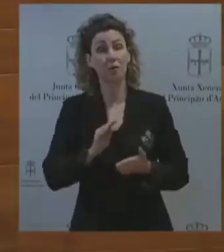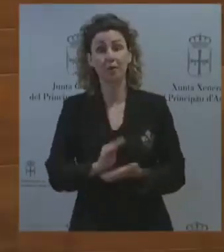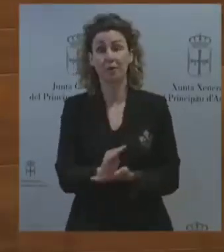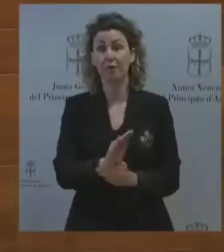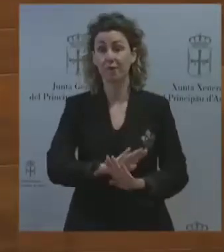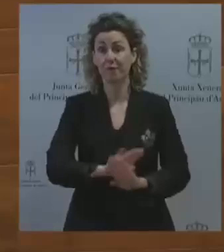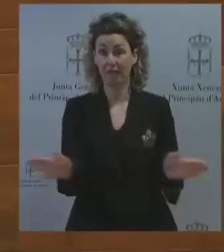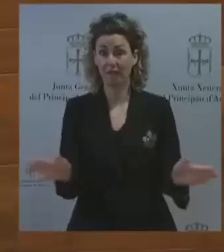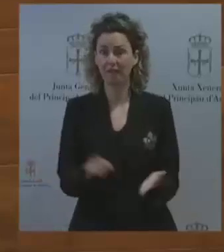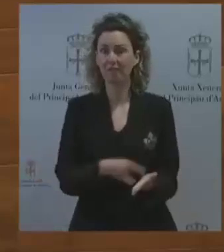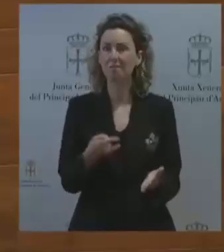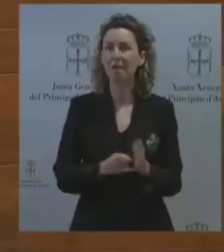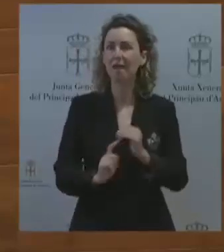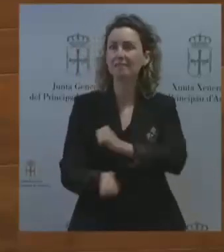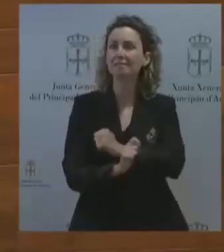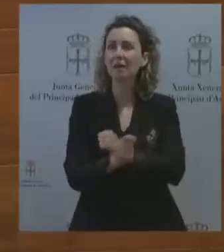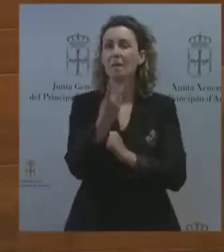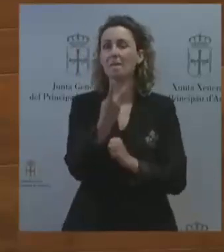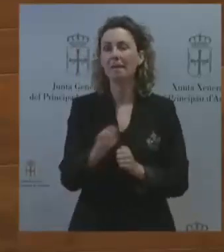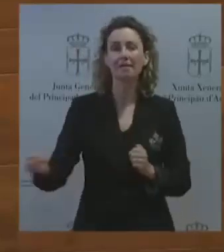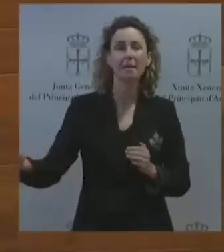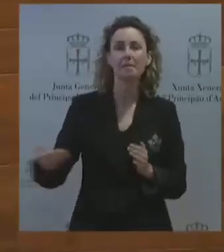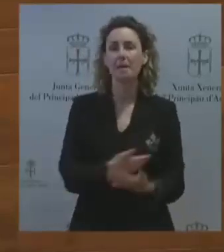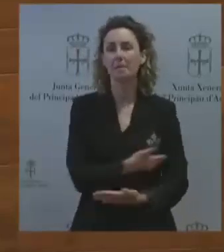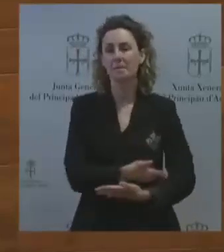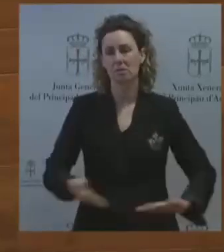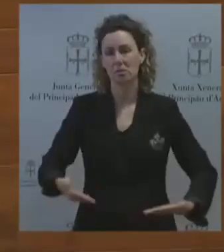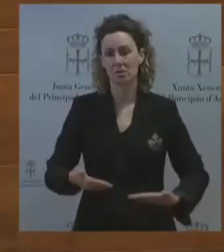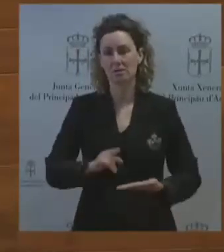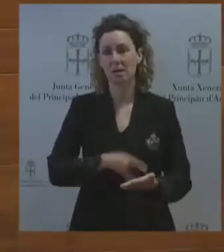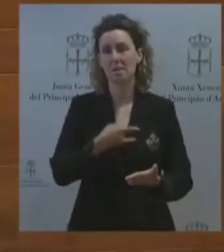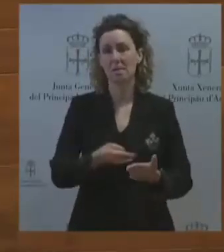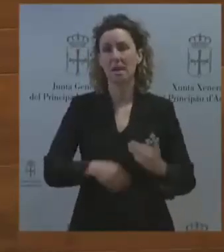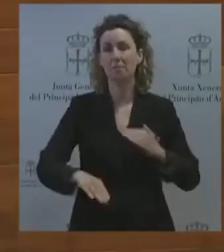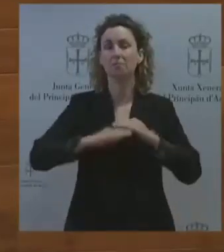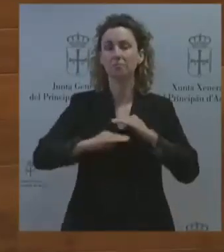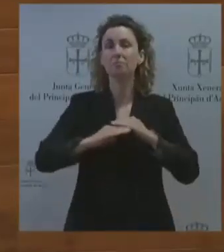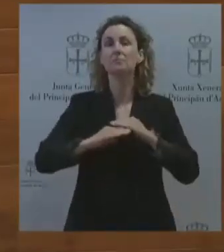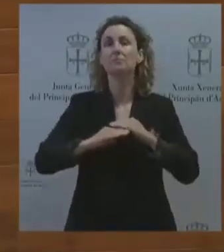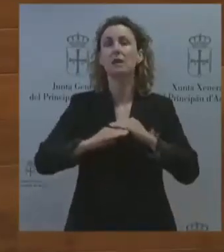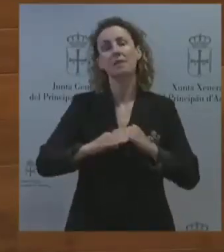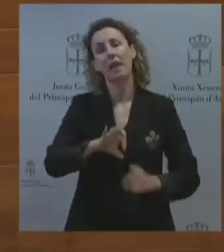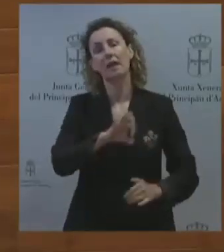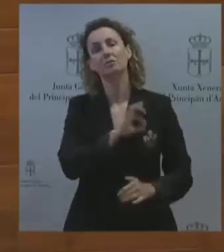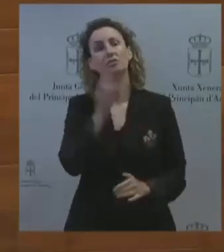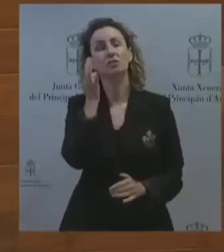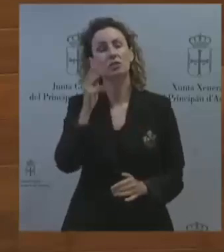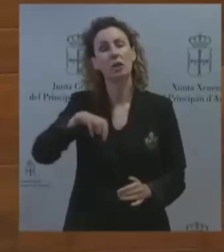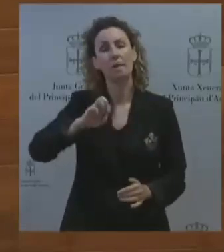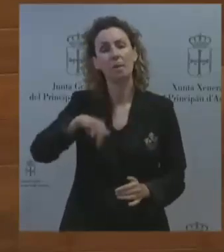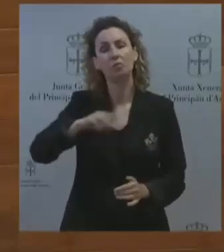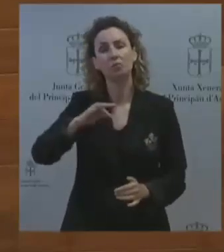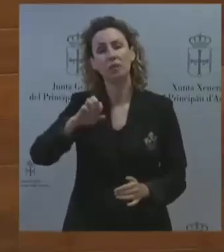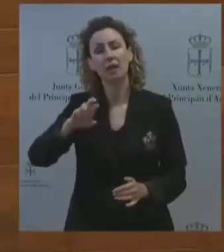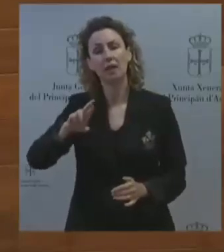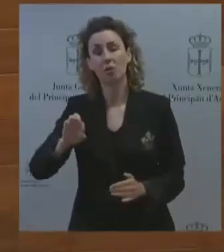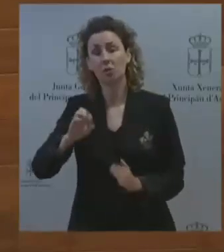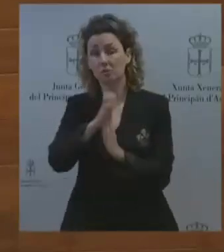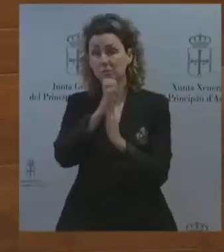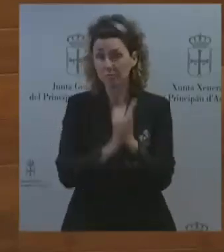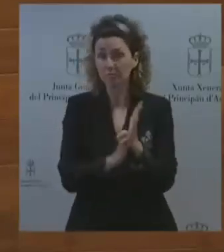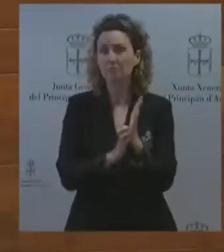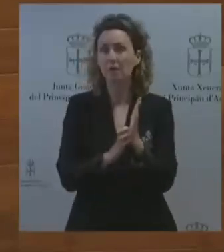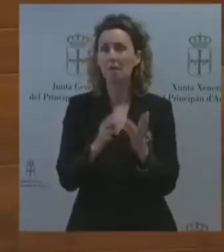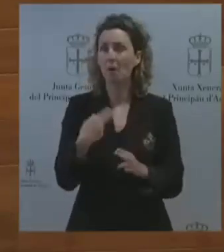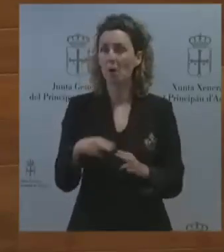millones del plan de igualdad de la señora Montero? ¿Por qué no reducimos el gasto político, señor Barbón? Nosotros hemos sido claros, siempre hemos apostado por